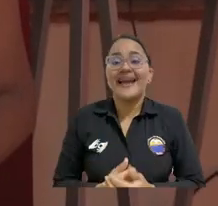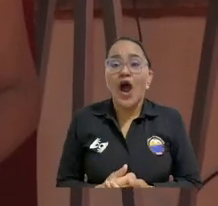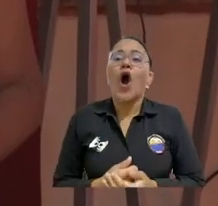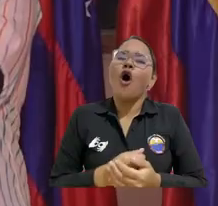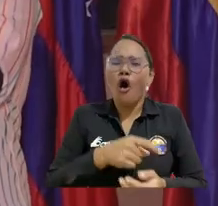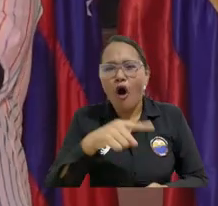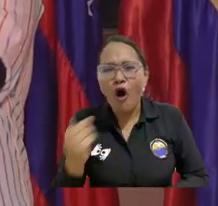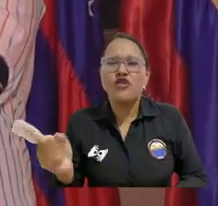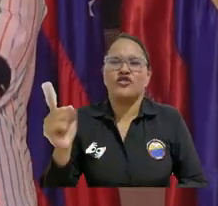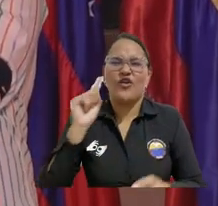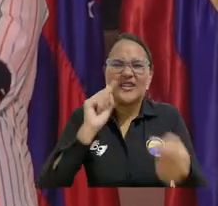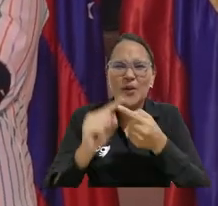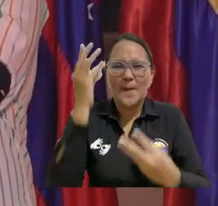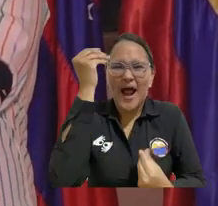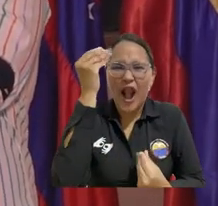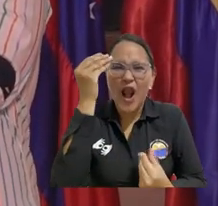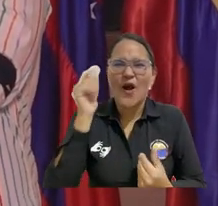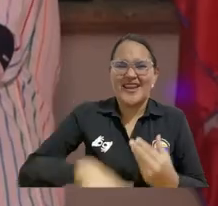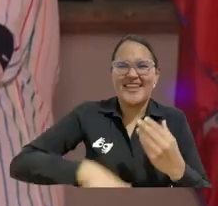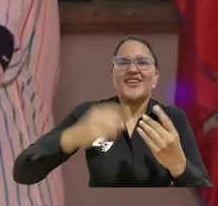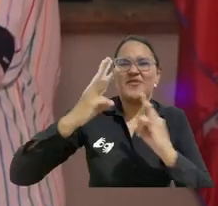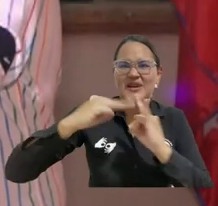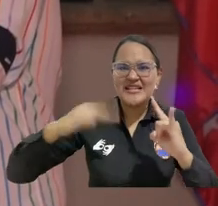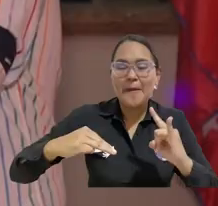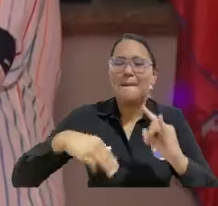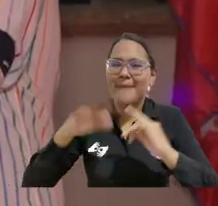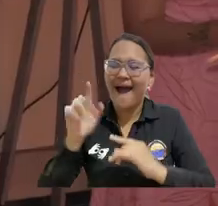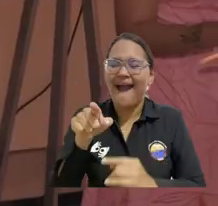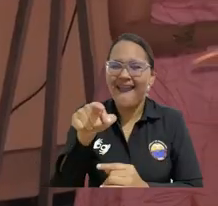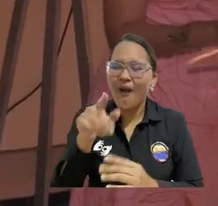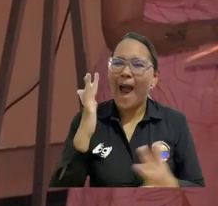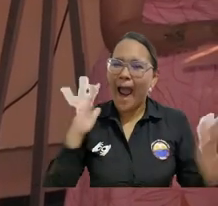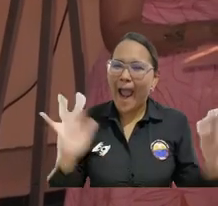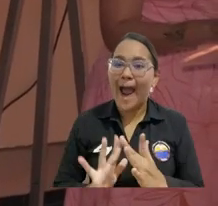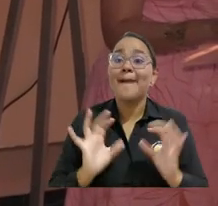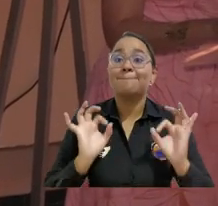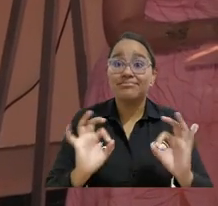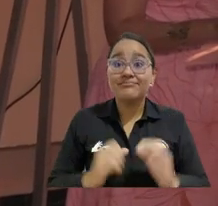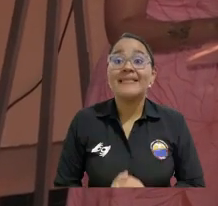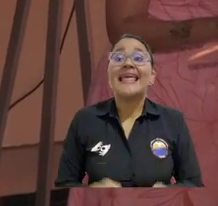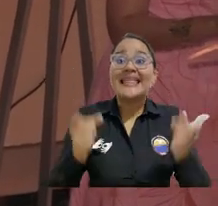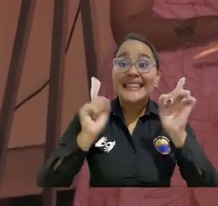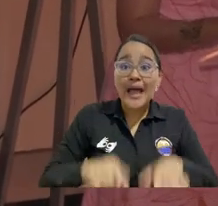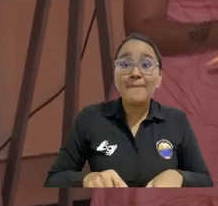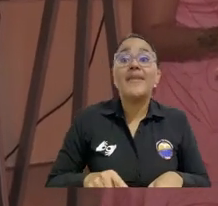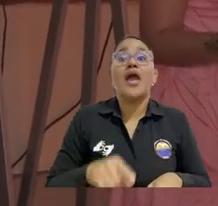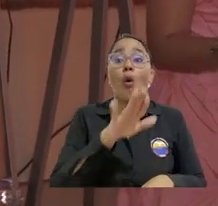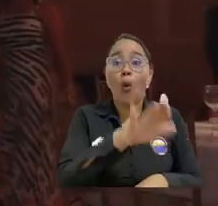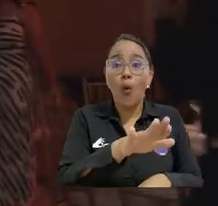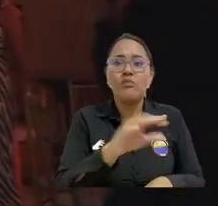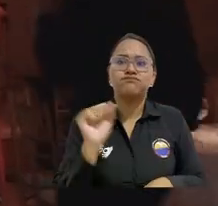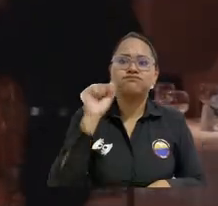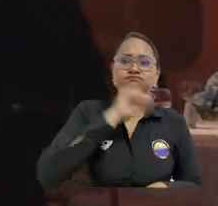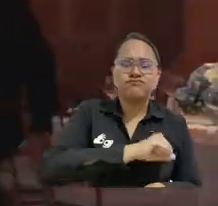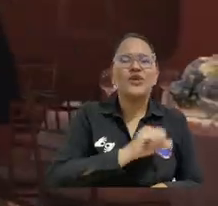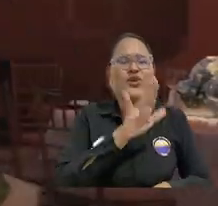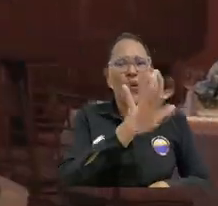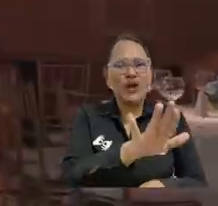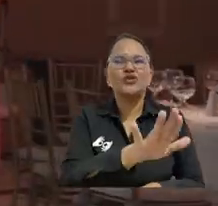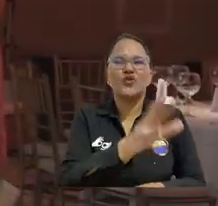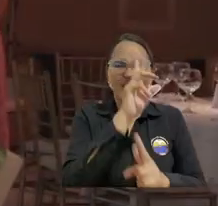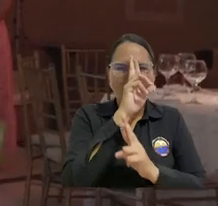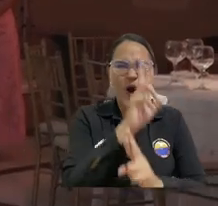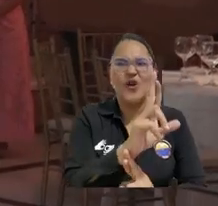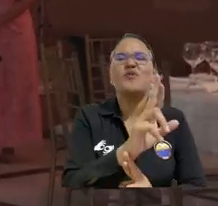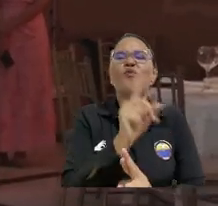servicio, otros por identificarse con los valores institucionales. El rector Pablo Vera Salazar fue sorprendido por su homenaje como